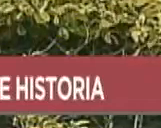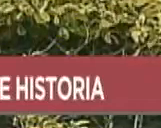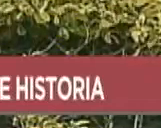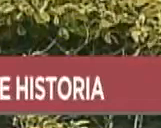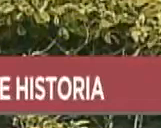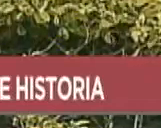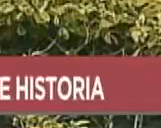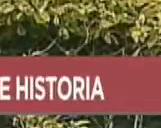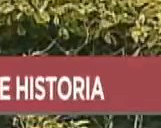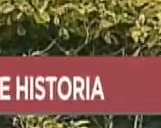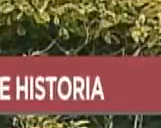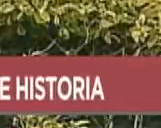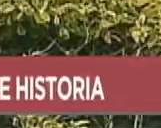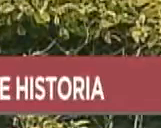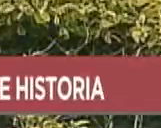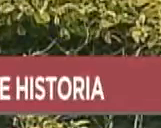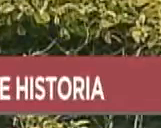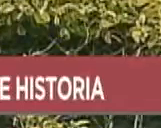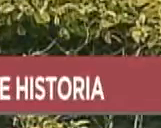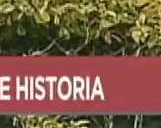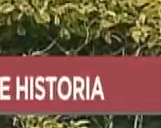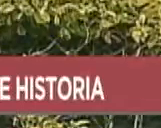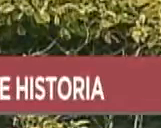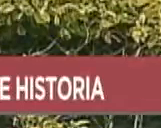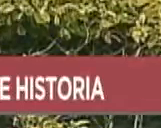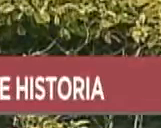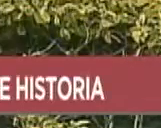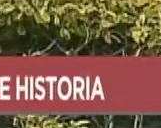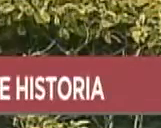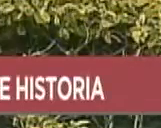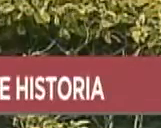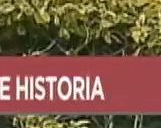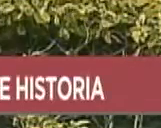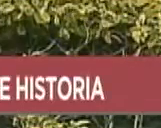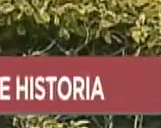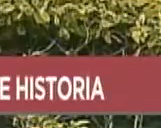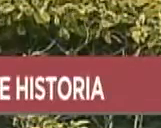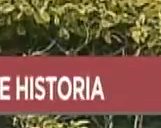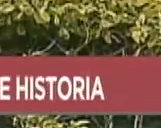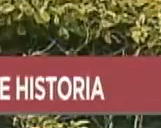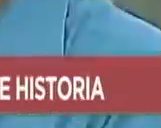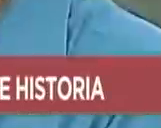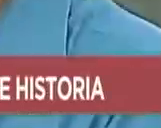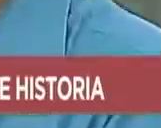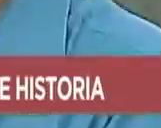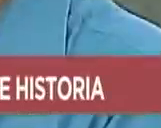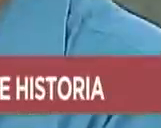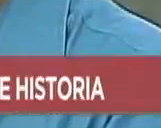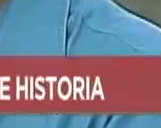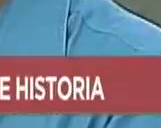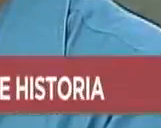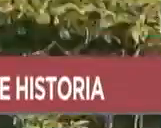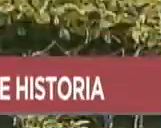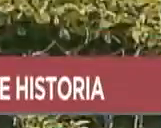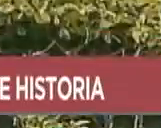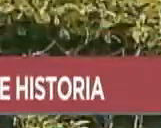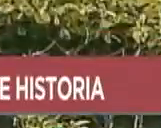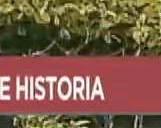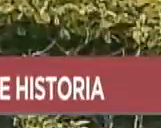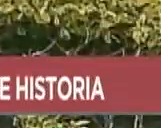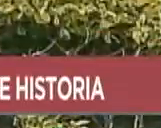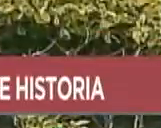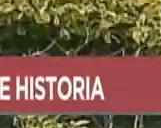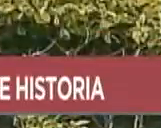pues así como en tratar del siglo 20 entró temprano al siglo 21 como decía comandante chávez porque todo este proceso